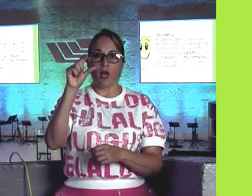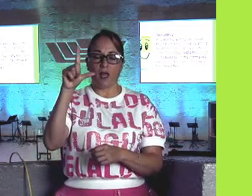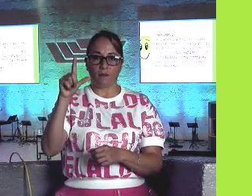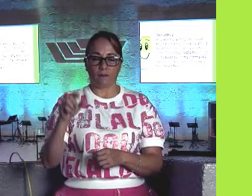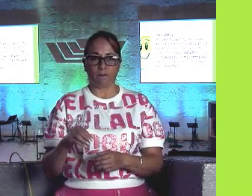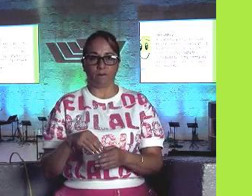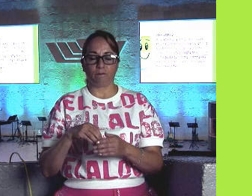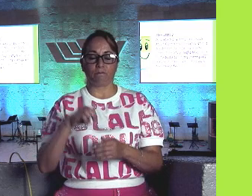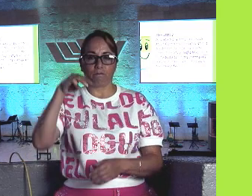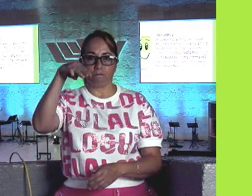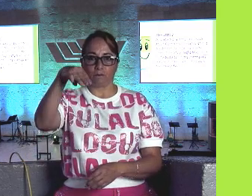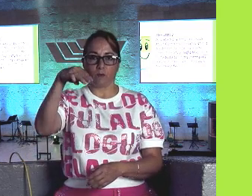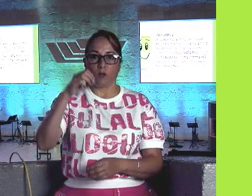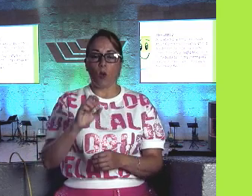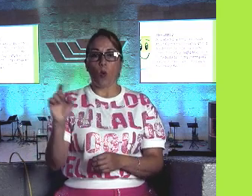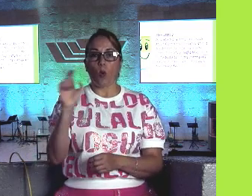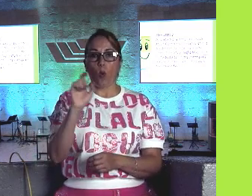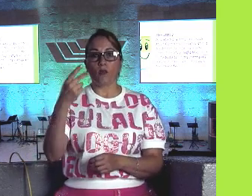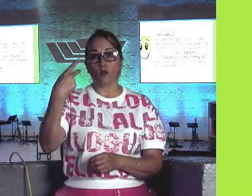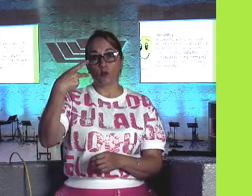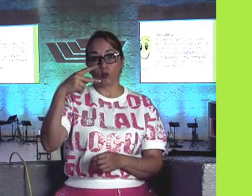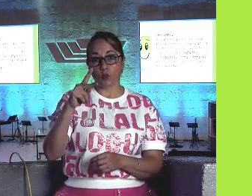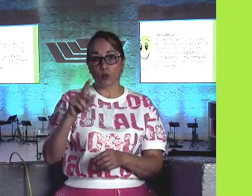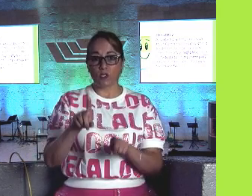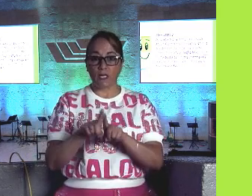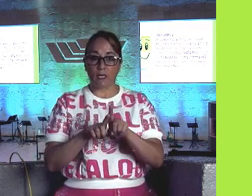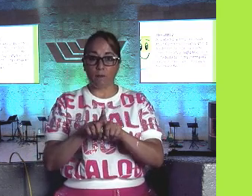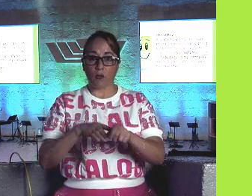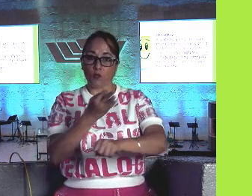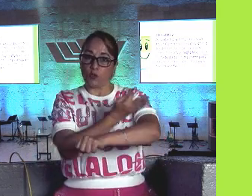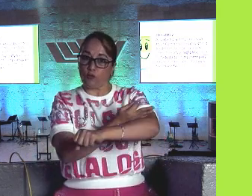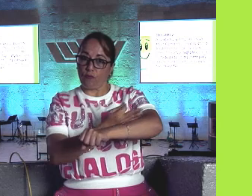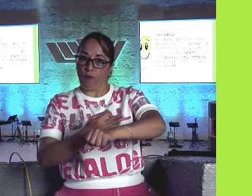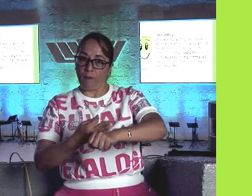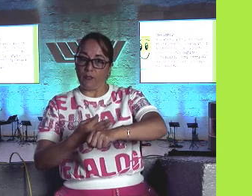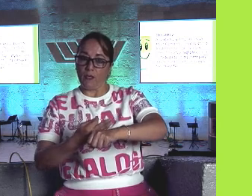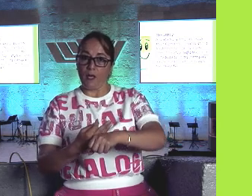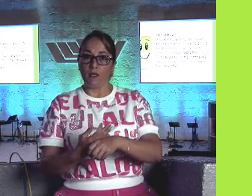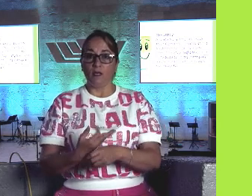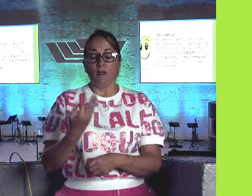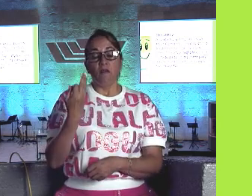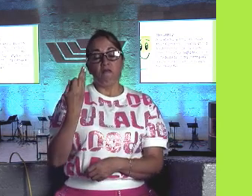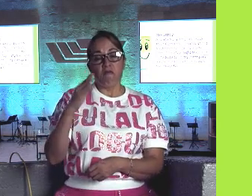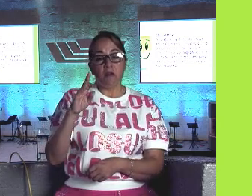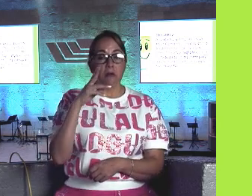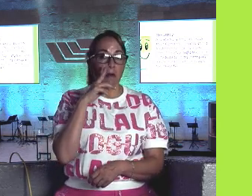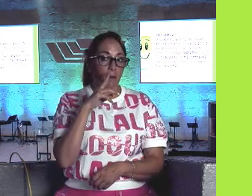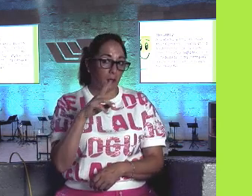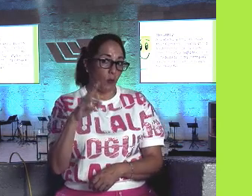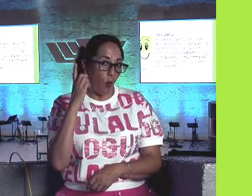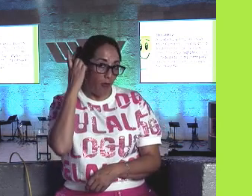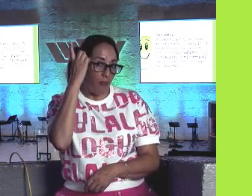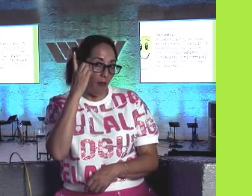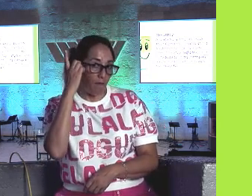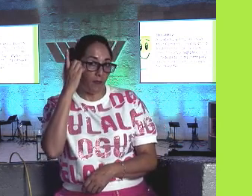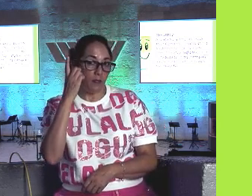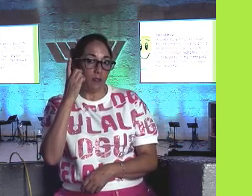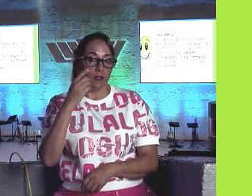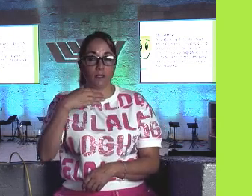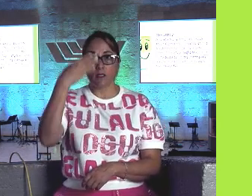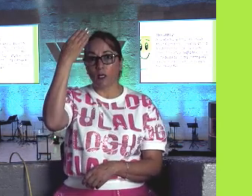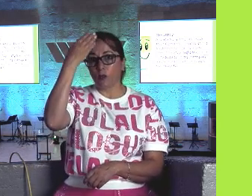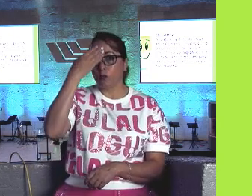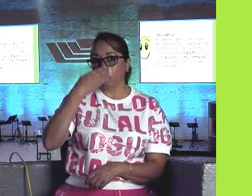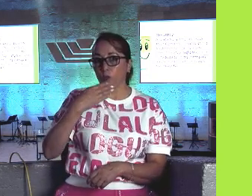Adulam. Cuando sus hermanos y toda la familia de su padre lo supieron, fueron a verlo. Y lo supo también